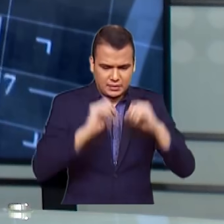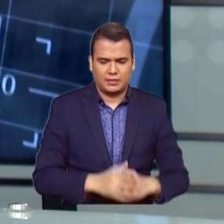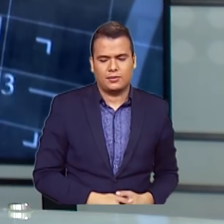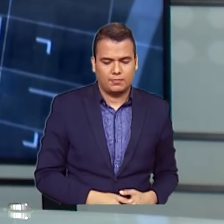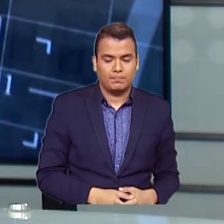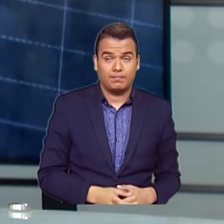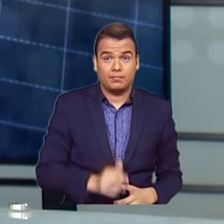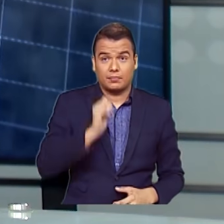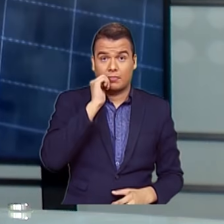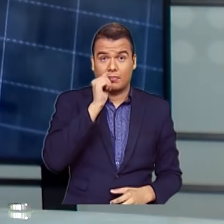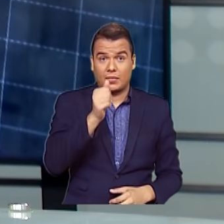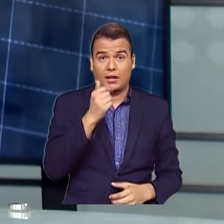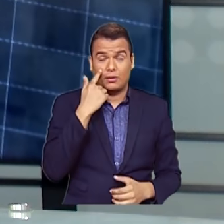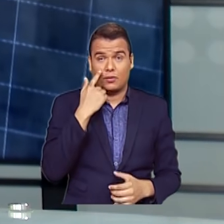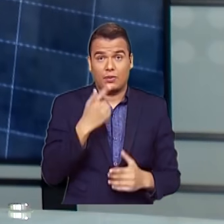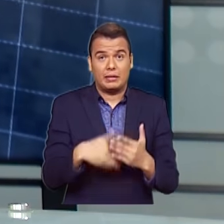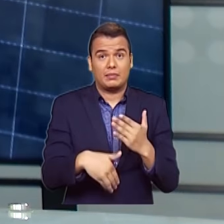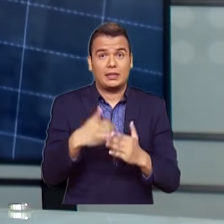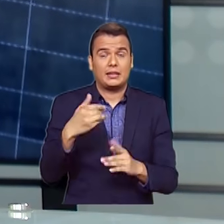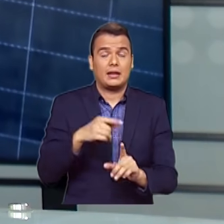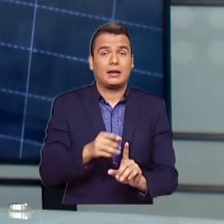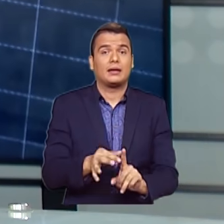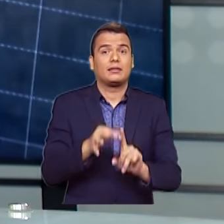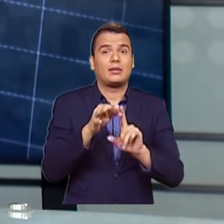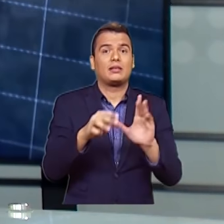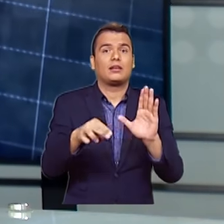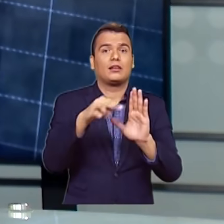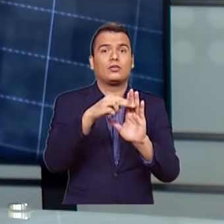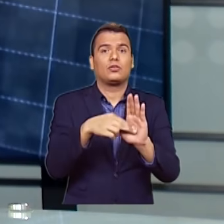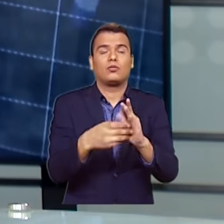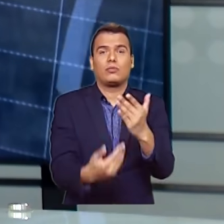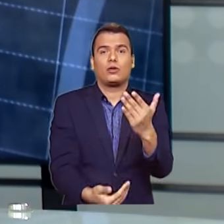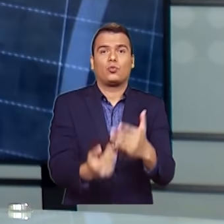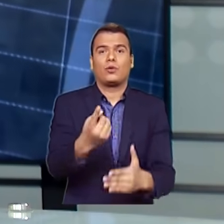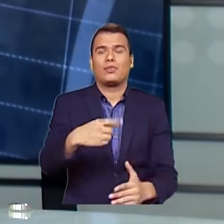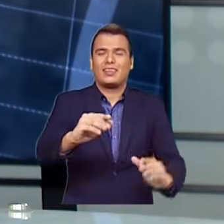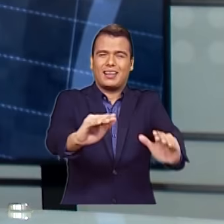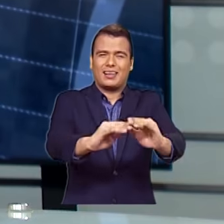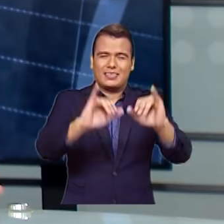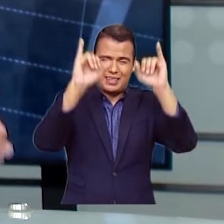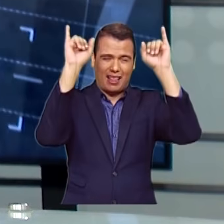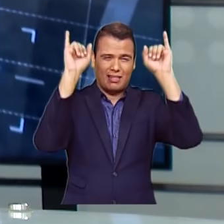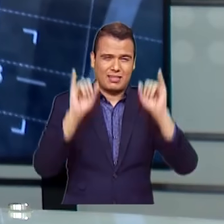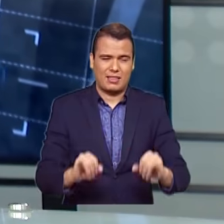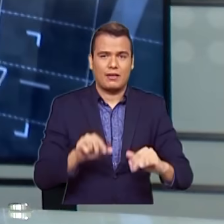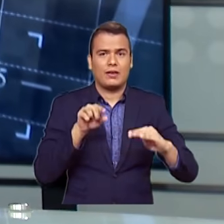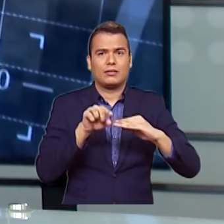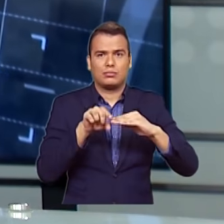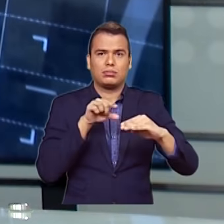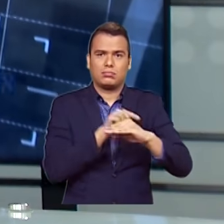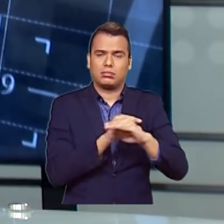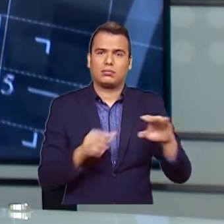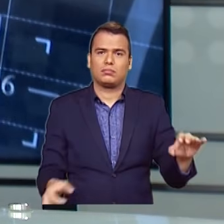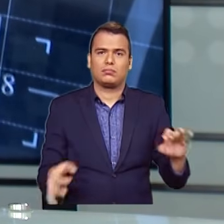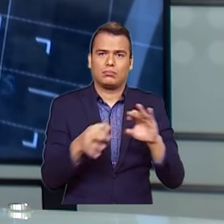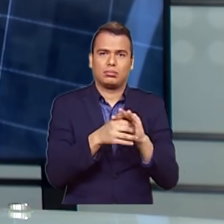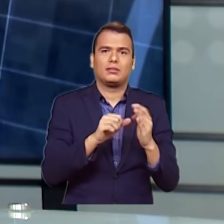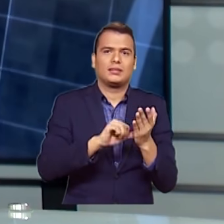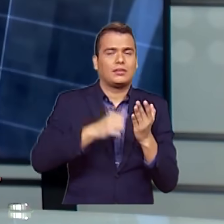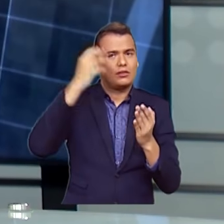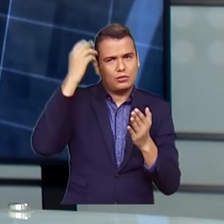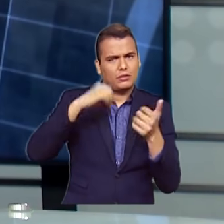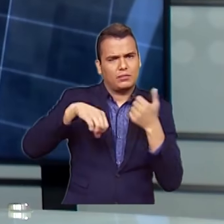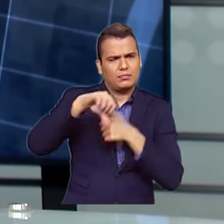y muy atentos a esta información porque mañana en cali entra en rigor el pico y vida que se suma al pico y plata y hay pico y cédula